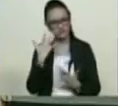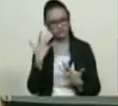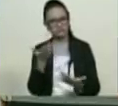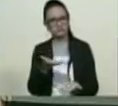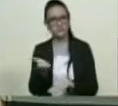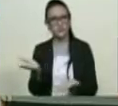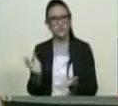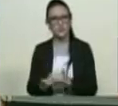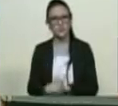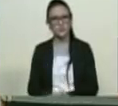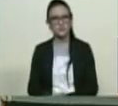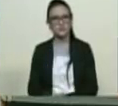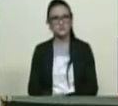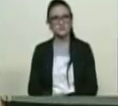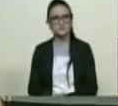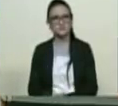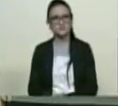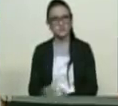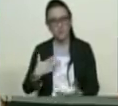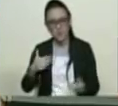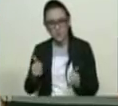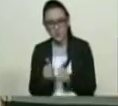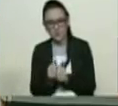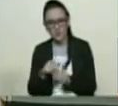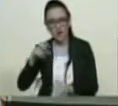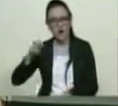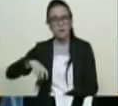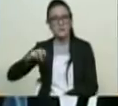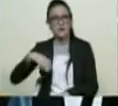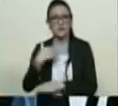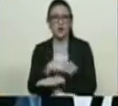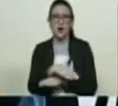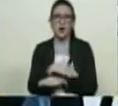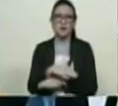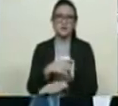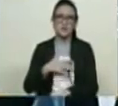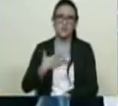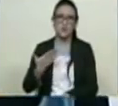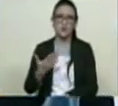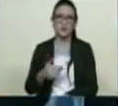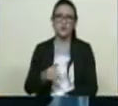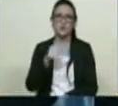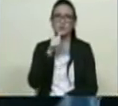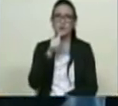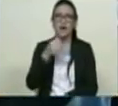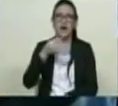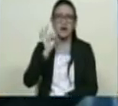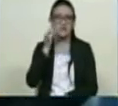muchachos, yo me podría ir con cualquiera de ustedes caminando por esas calles a